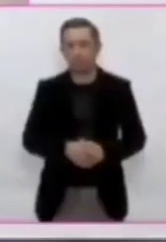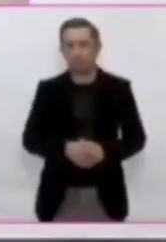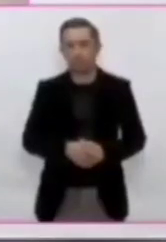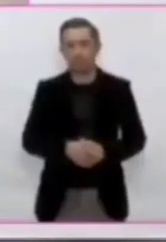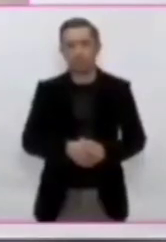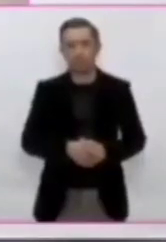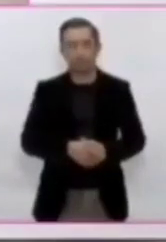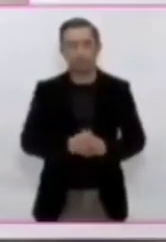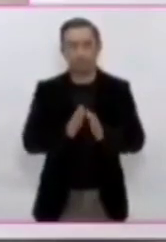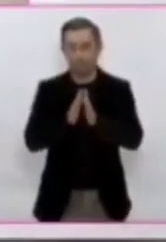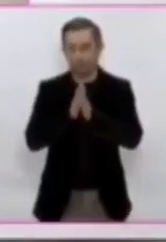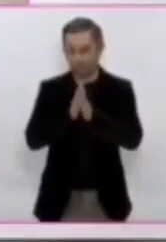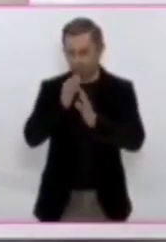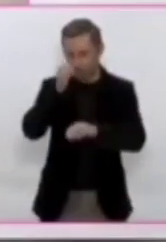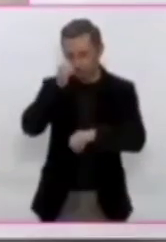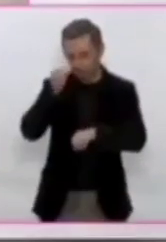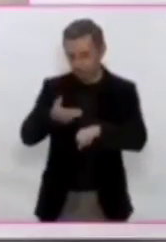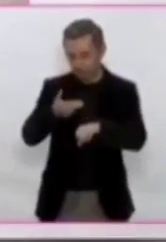le ruego, señor secretario, que